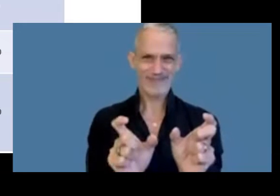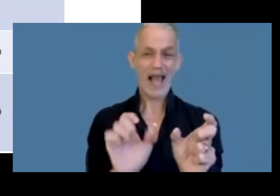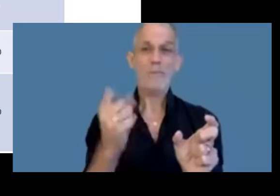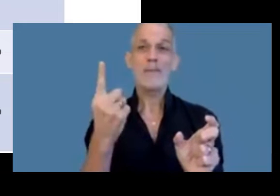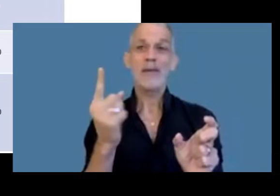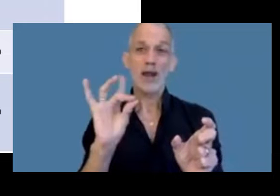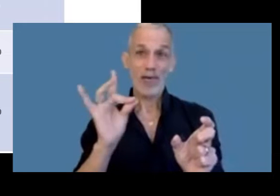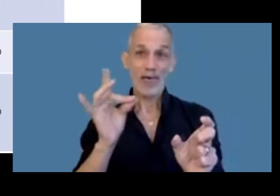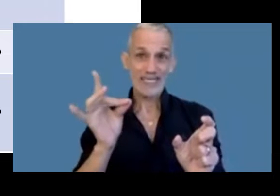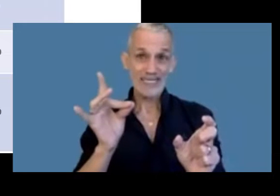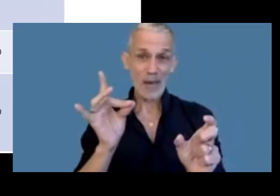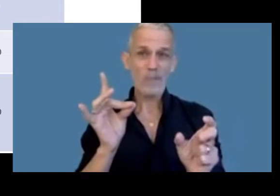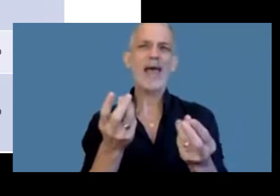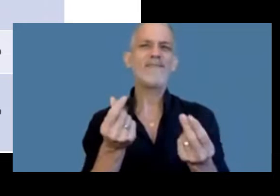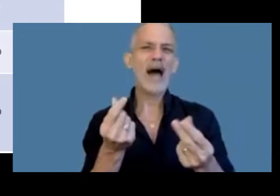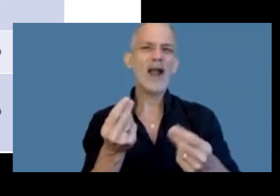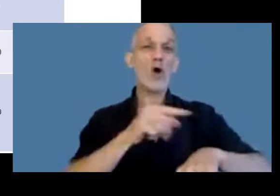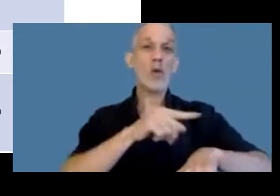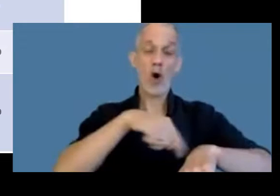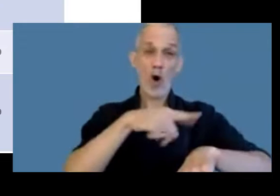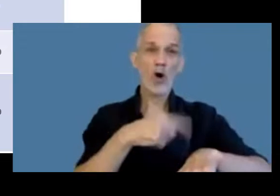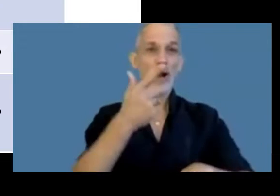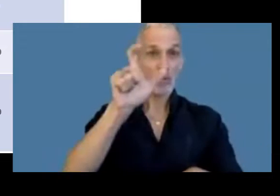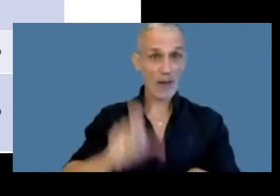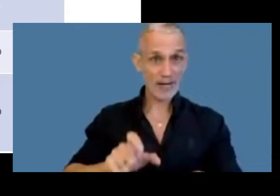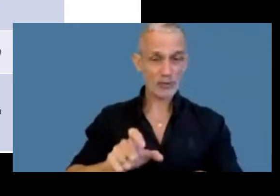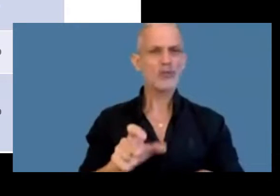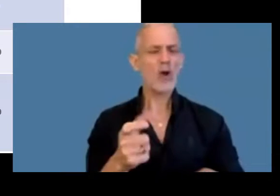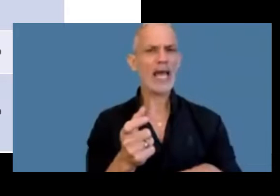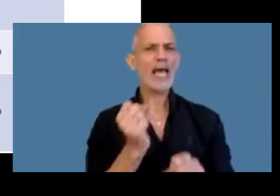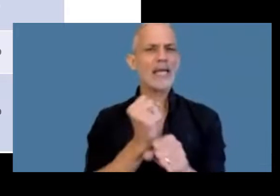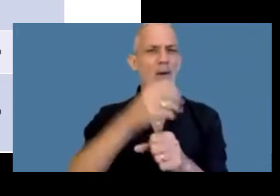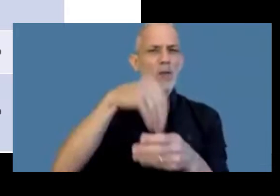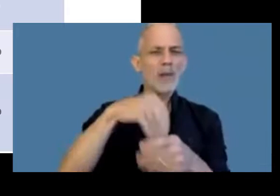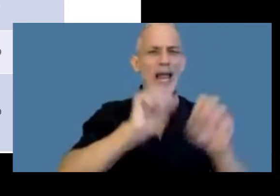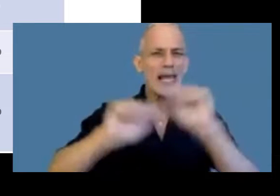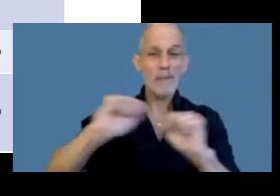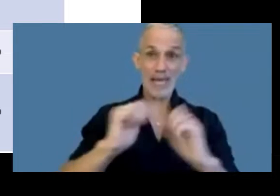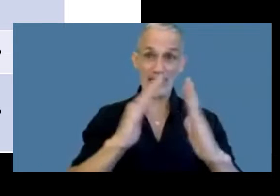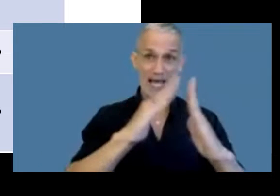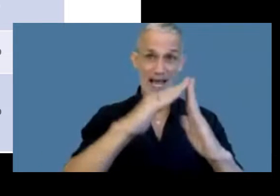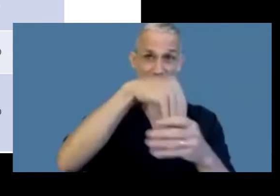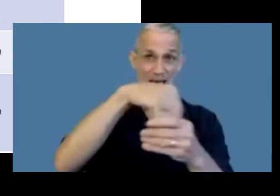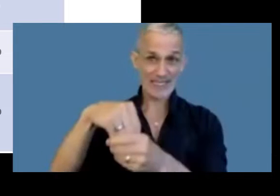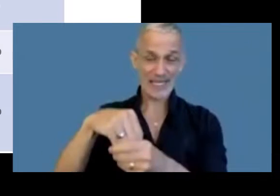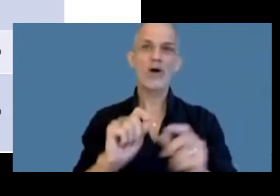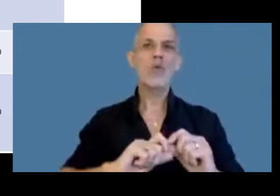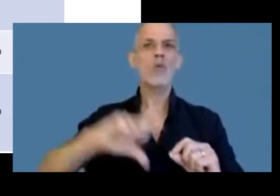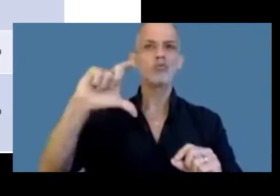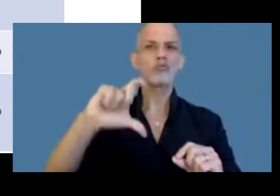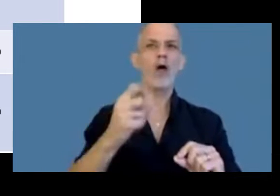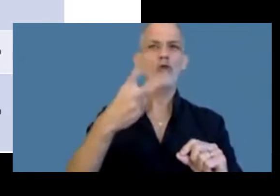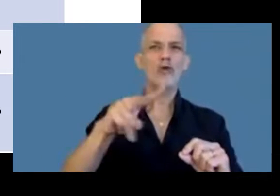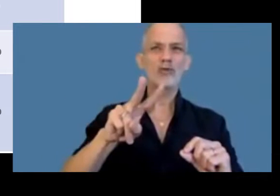diciembre, el valor hora de una persona que hace tareas de limpieza en el hogar se fue a